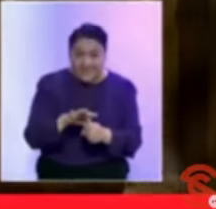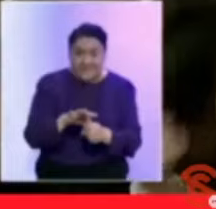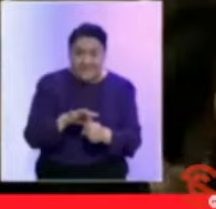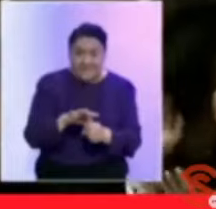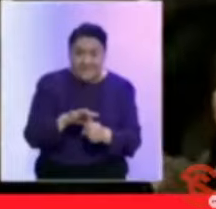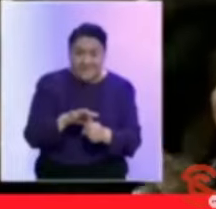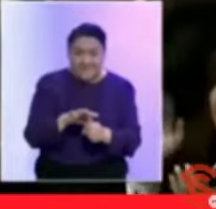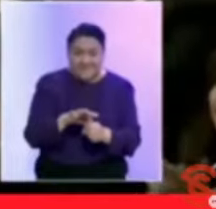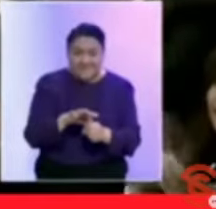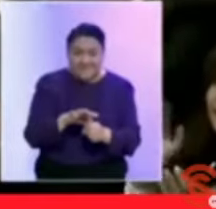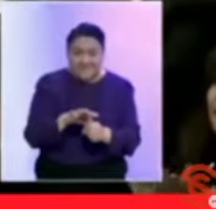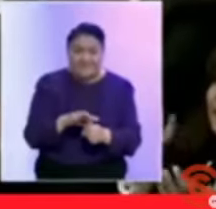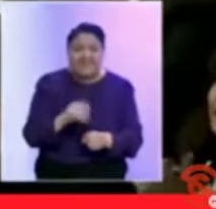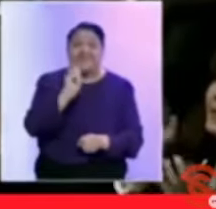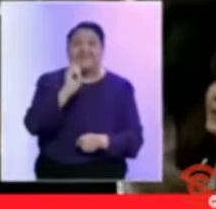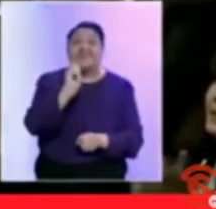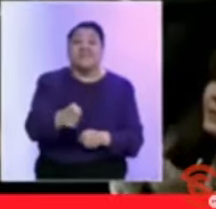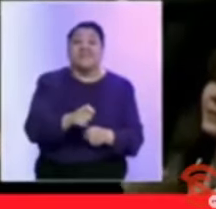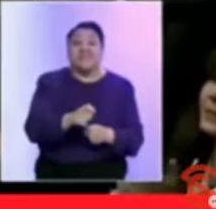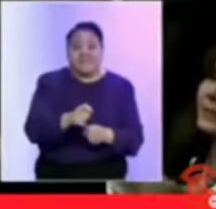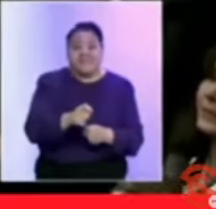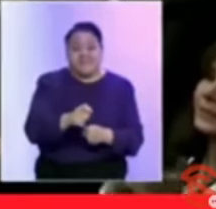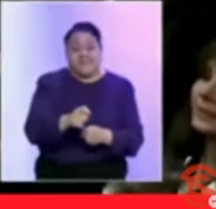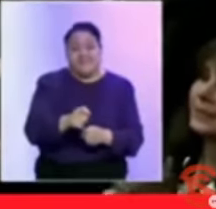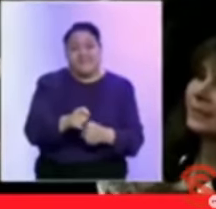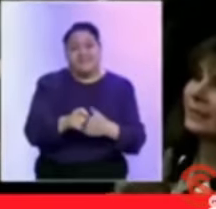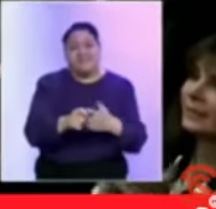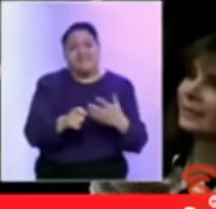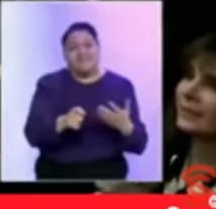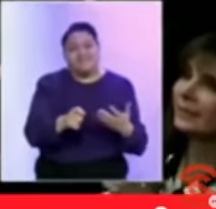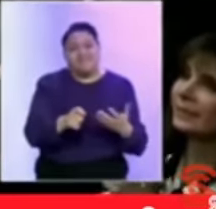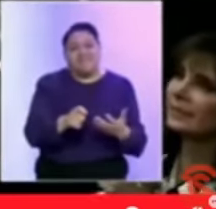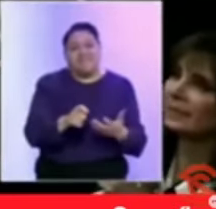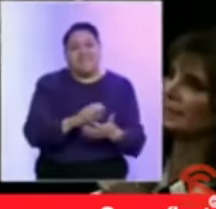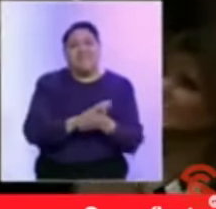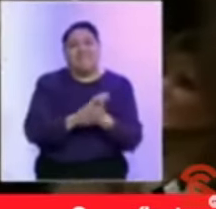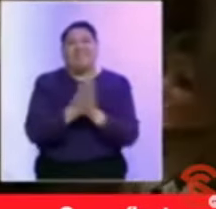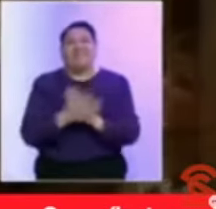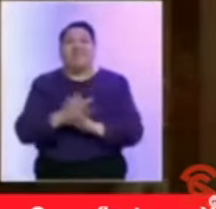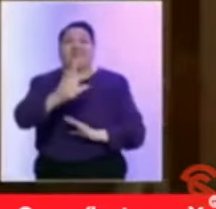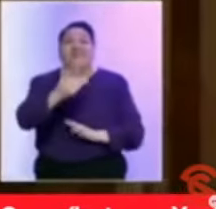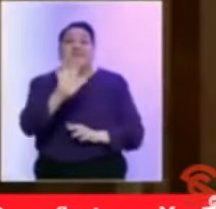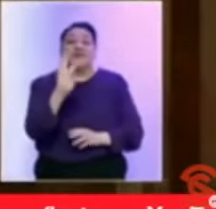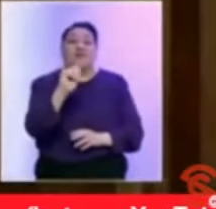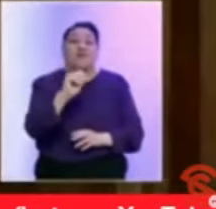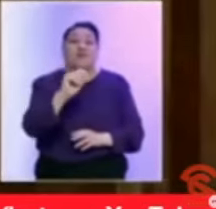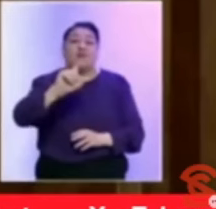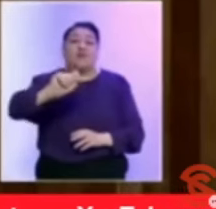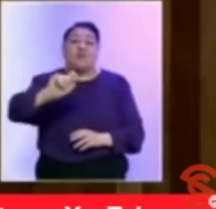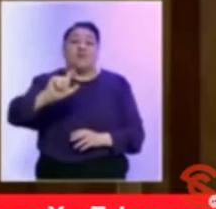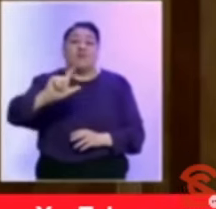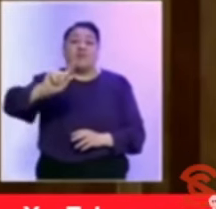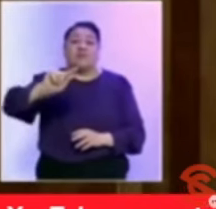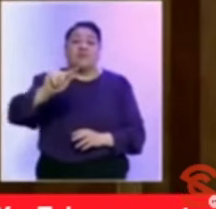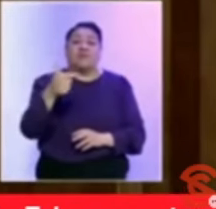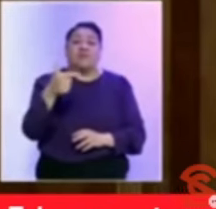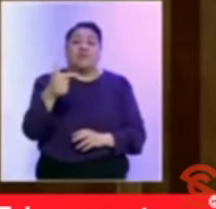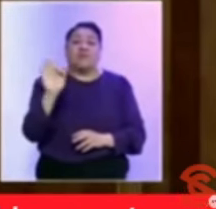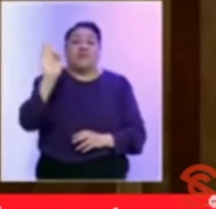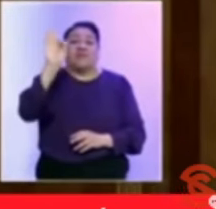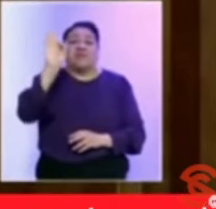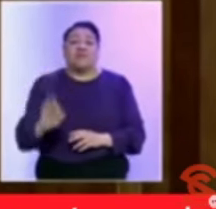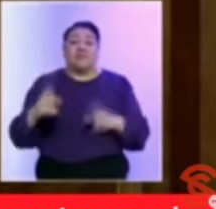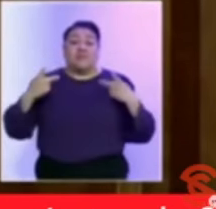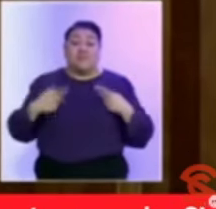votos lo que representa el 59.76 por del